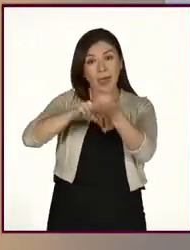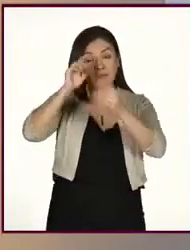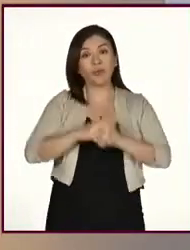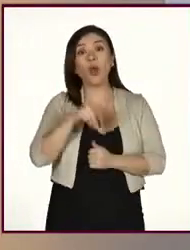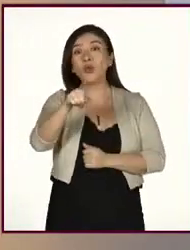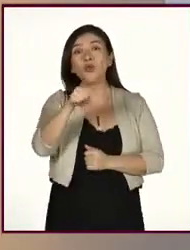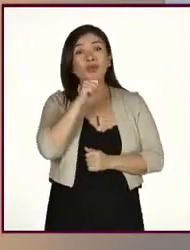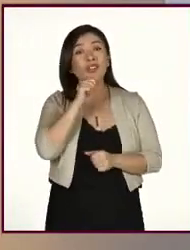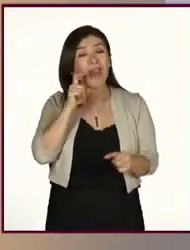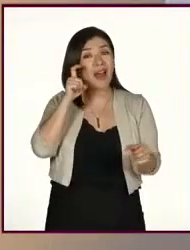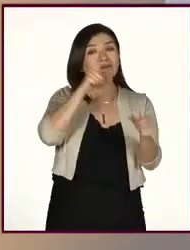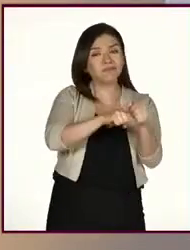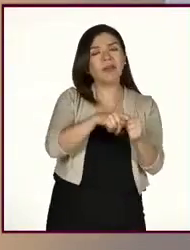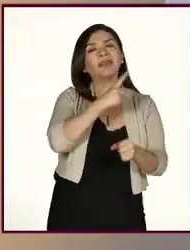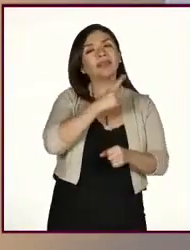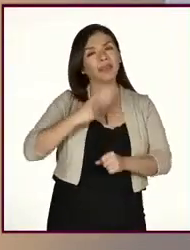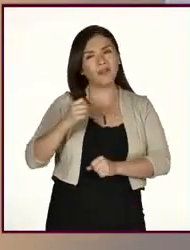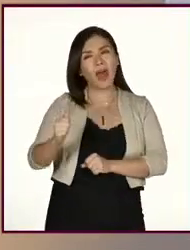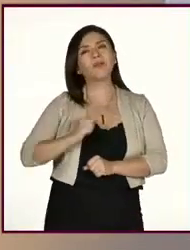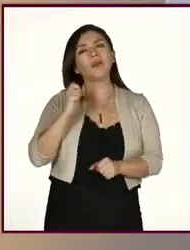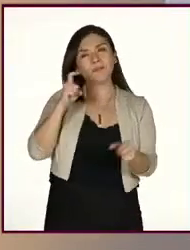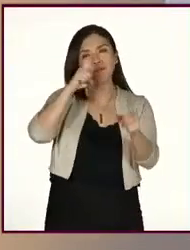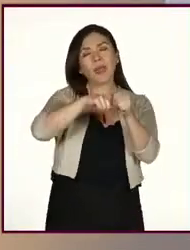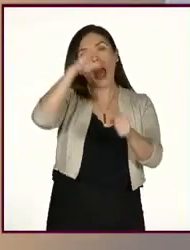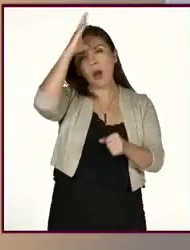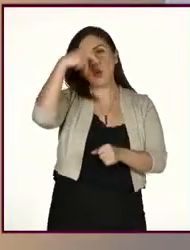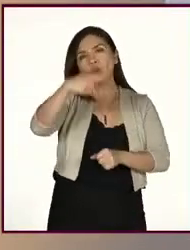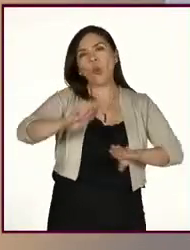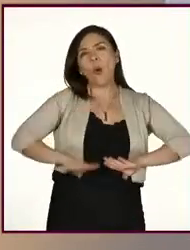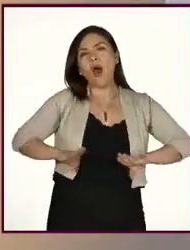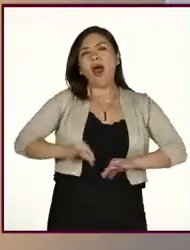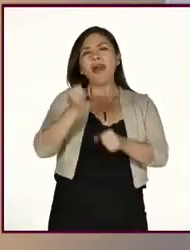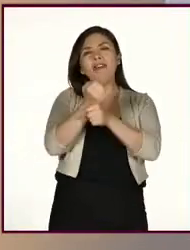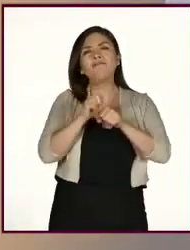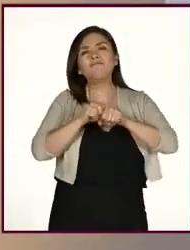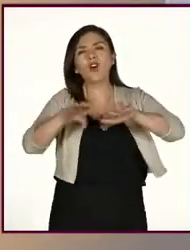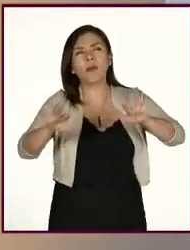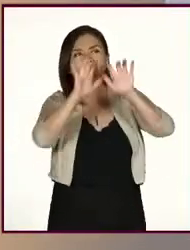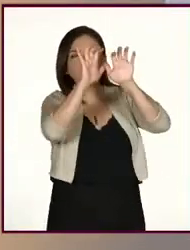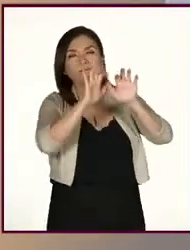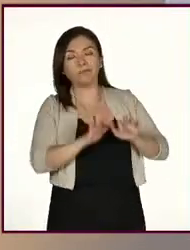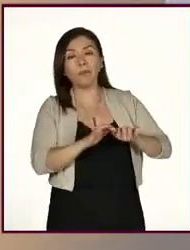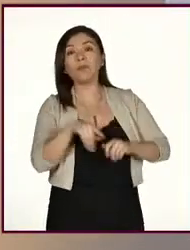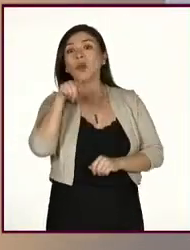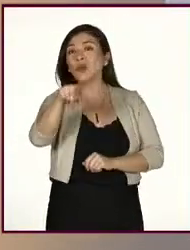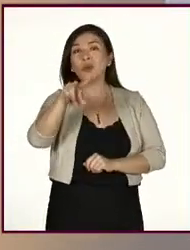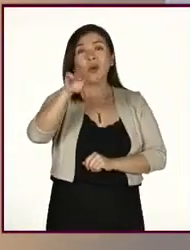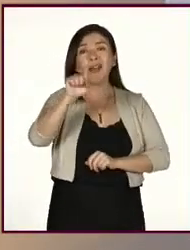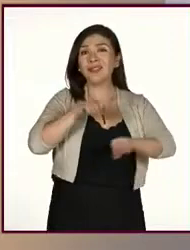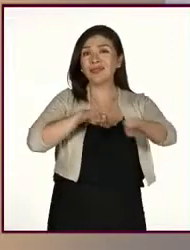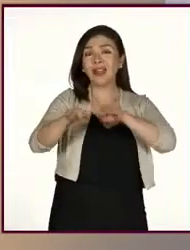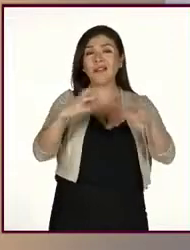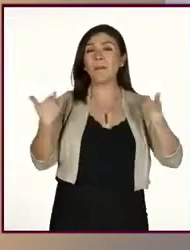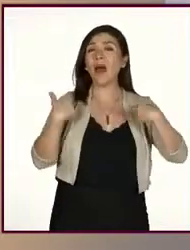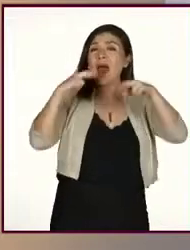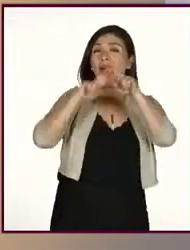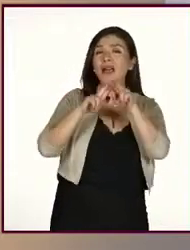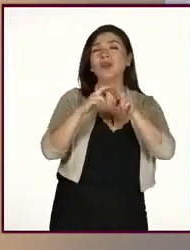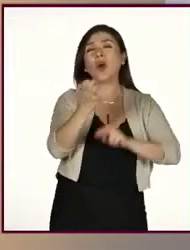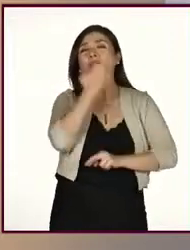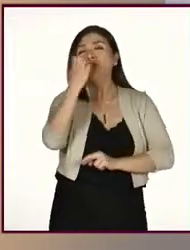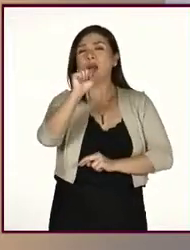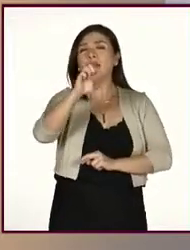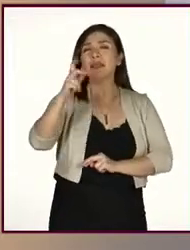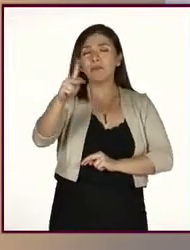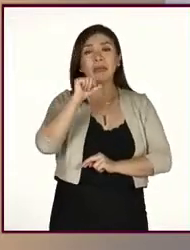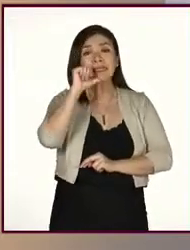no tienen cuenta, regístrense de acuerdo con su perfil y proporcionen sus datos. En caso de no pertenecer al sector educativo o no